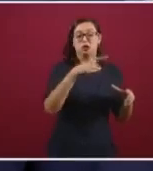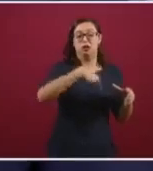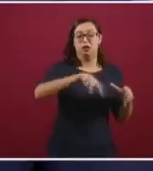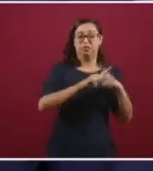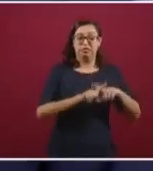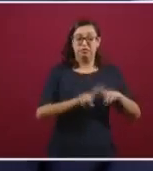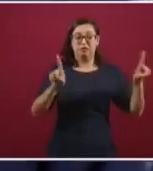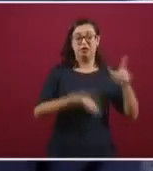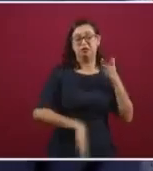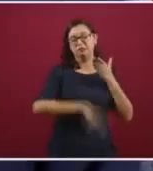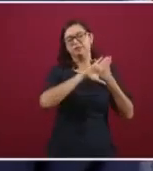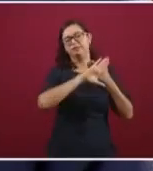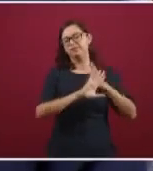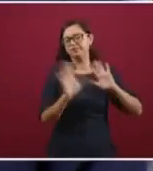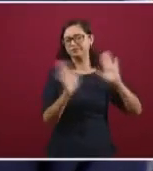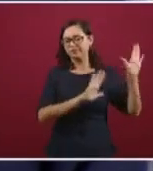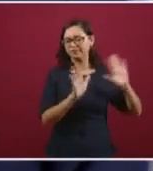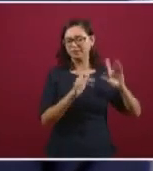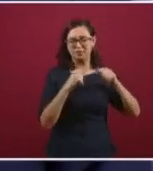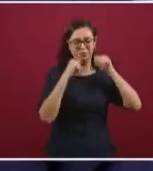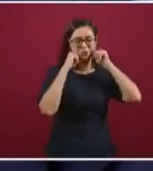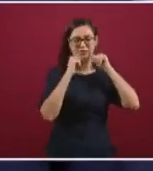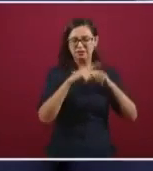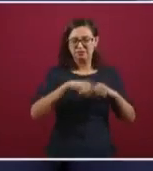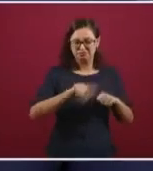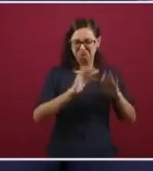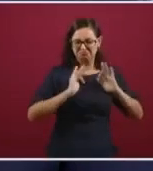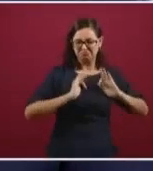tiene tranquilo.